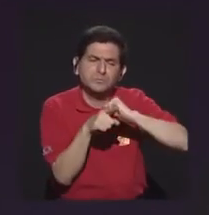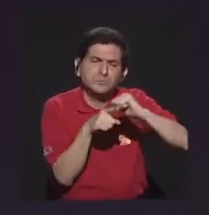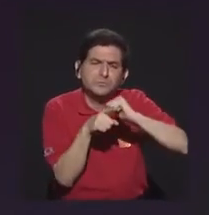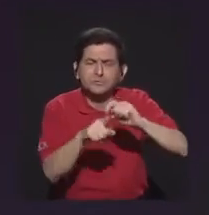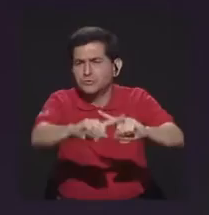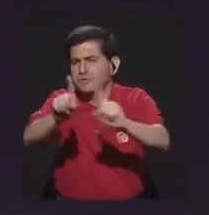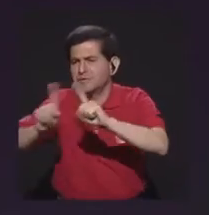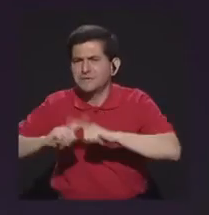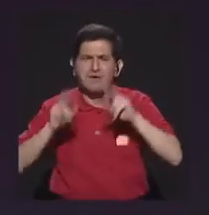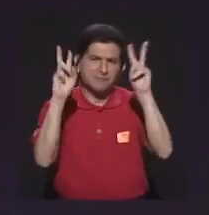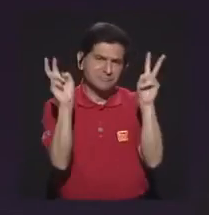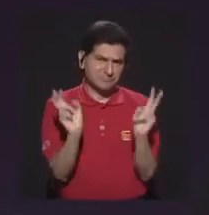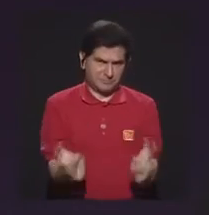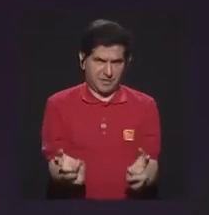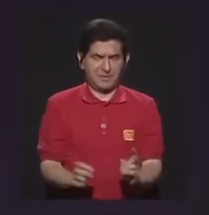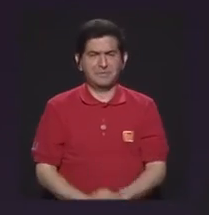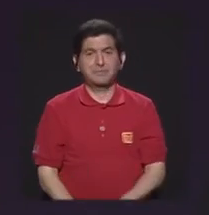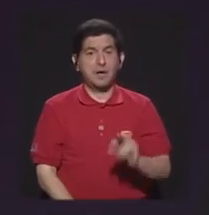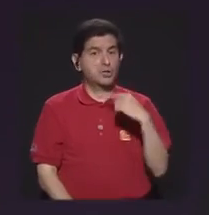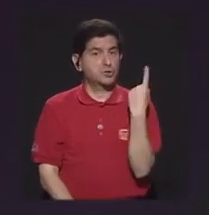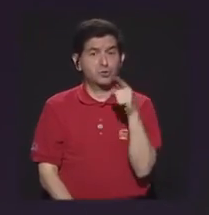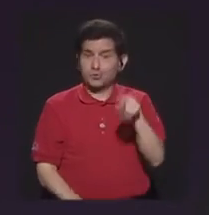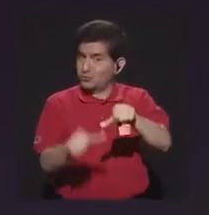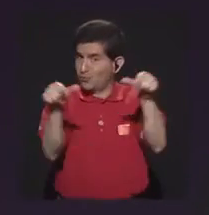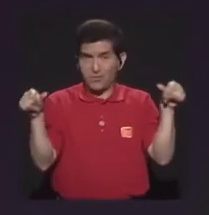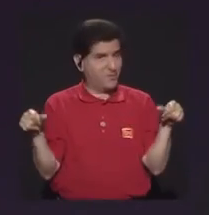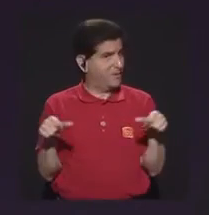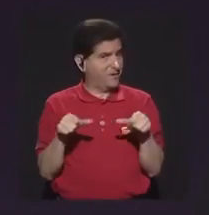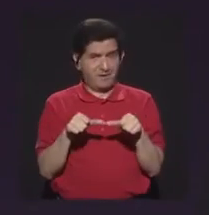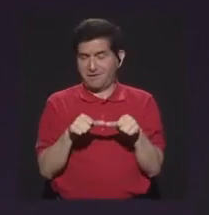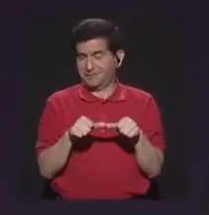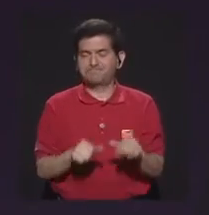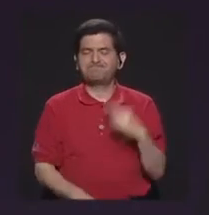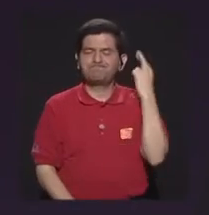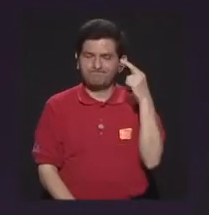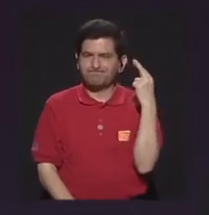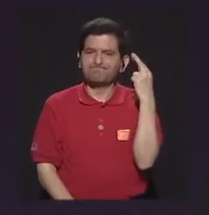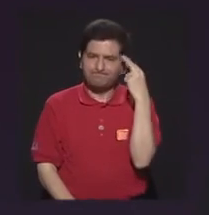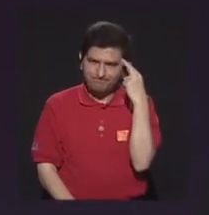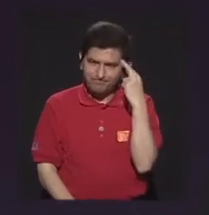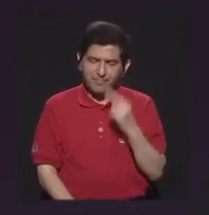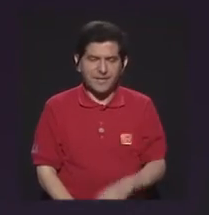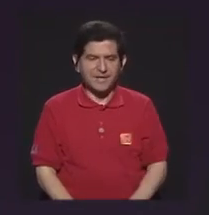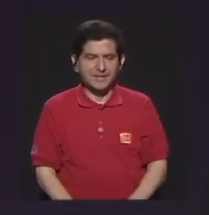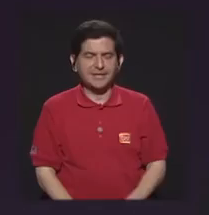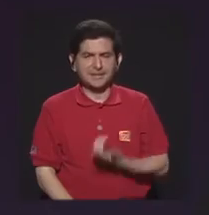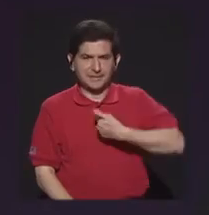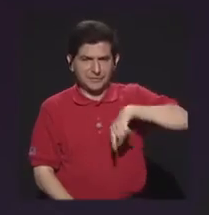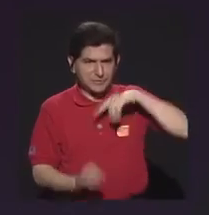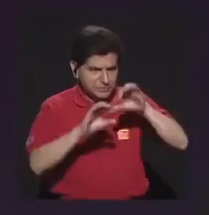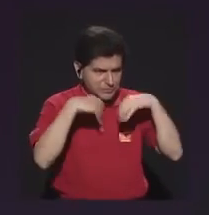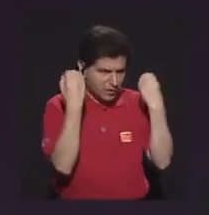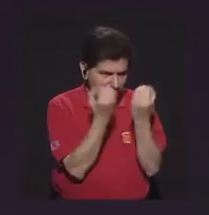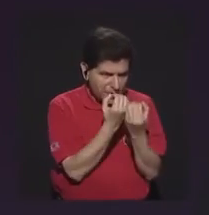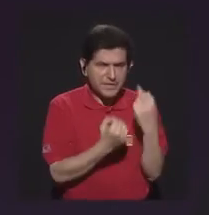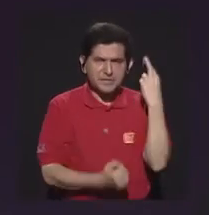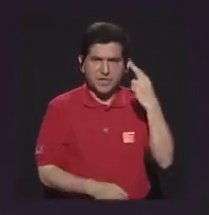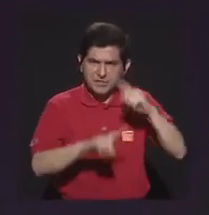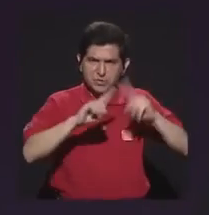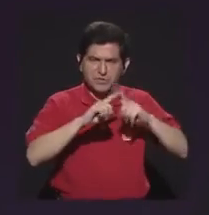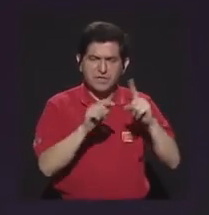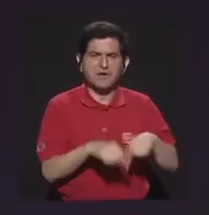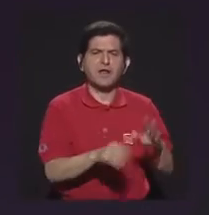en las diferentes materias, no solo en esta área, ¿verdad? Es por eso que la organización, a raíz de los diferentes